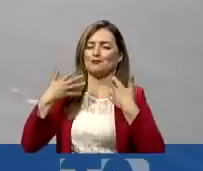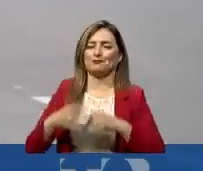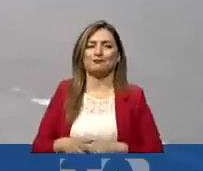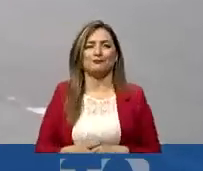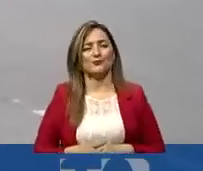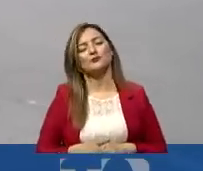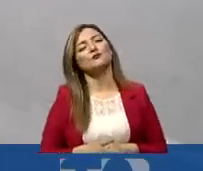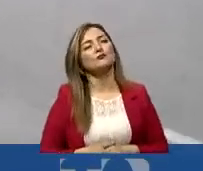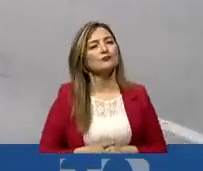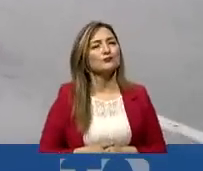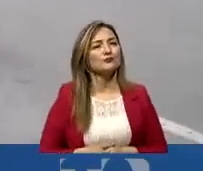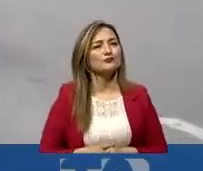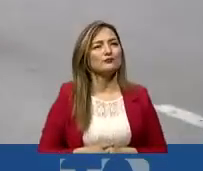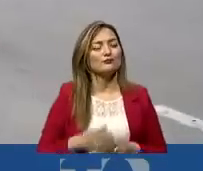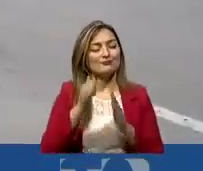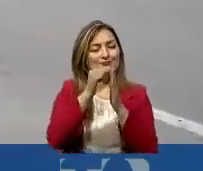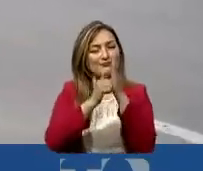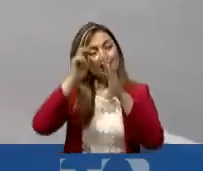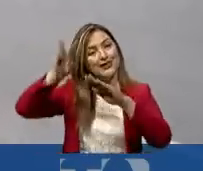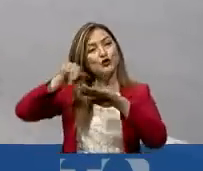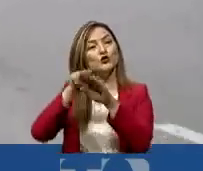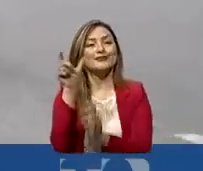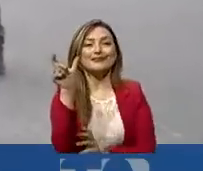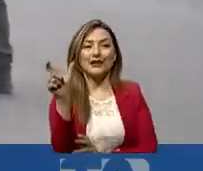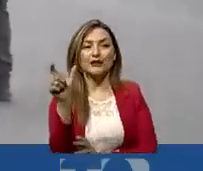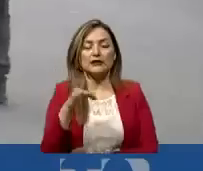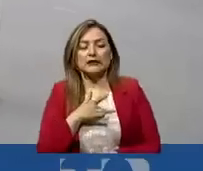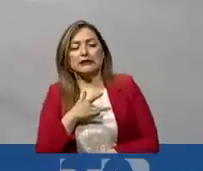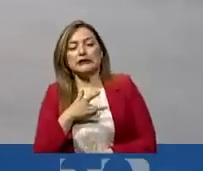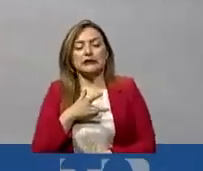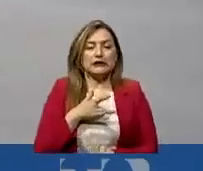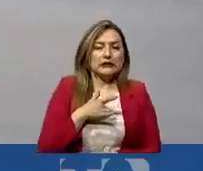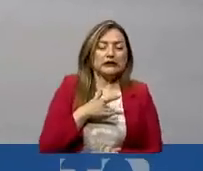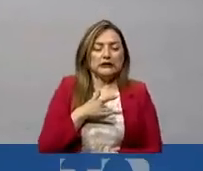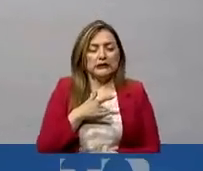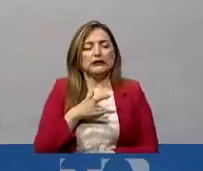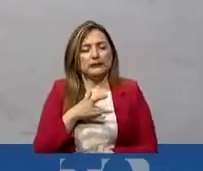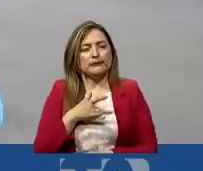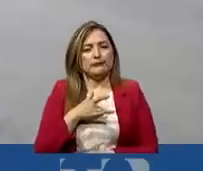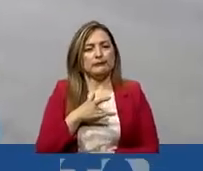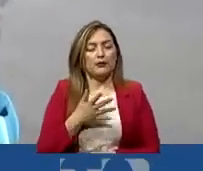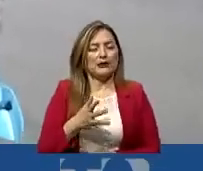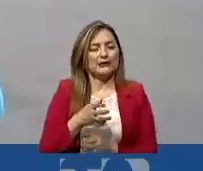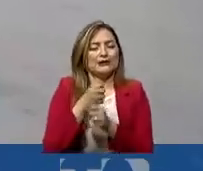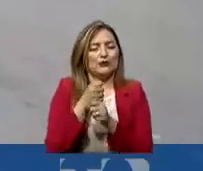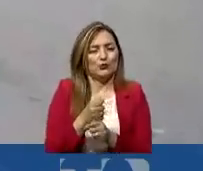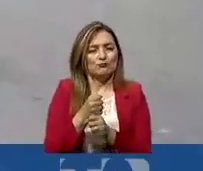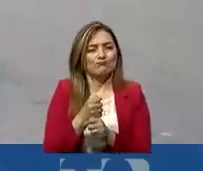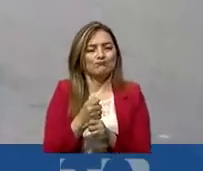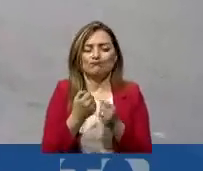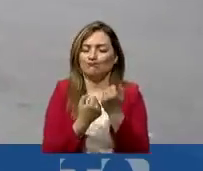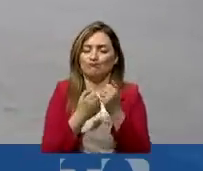motocicleta. Entonces, justamente la Agencia Nacional de Tránsito, siendo empáticos también con las disposiciones, con las medidas que han tomado